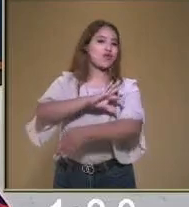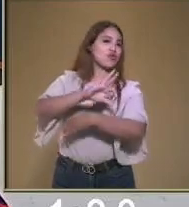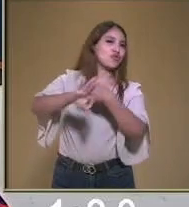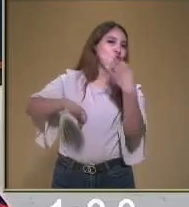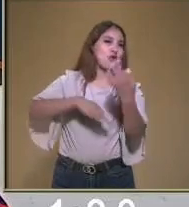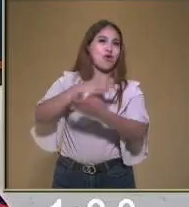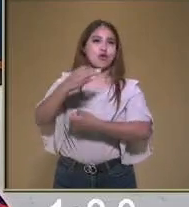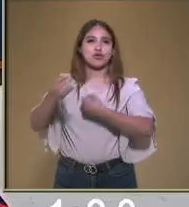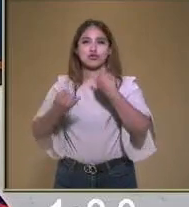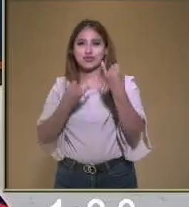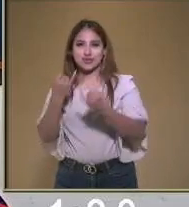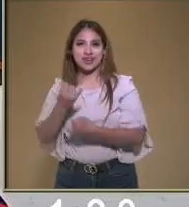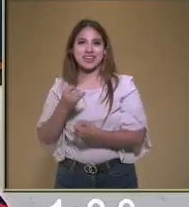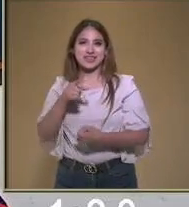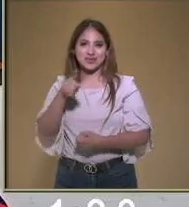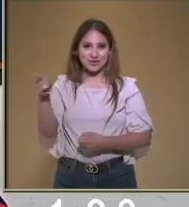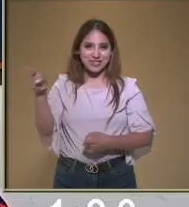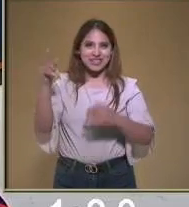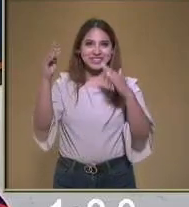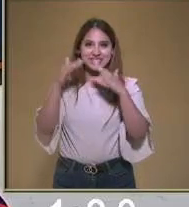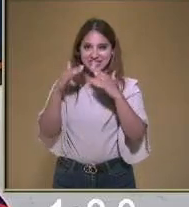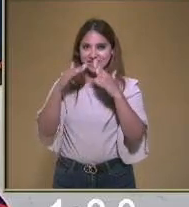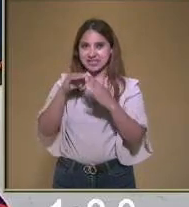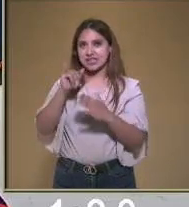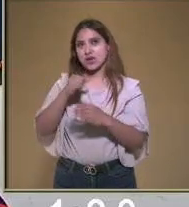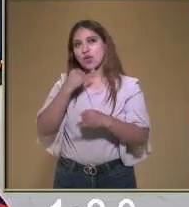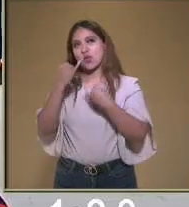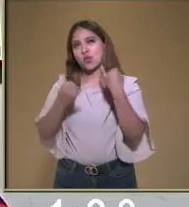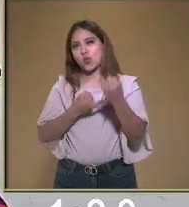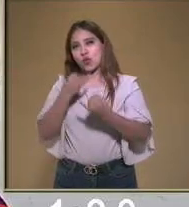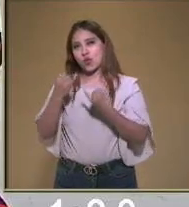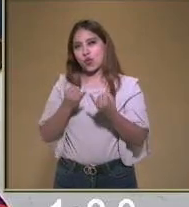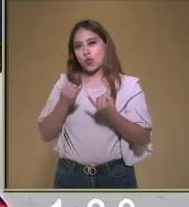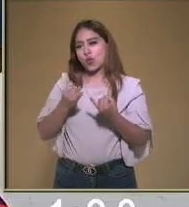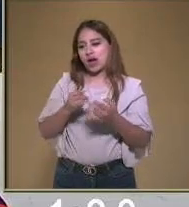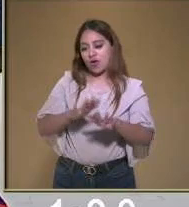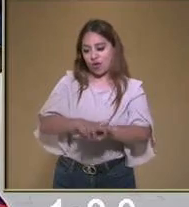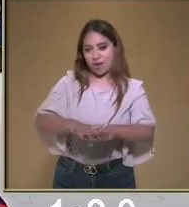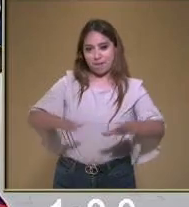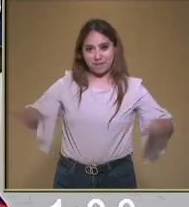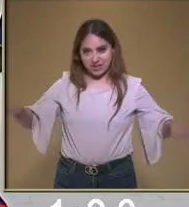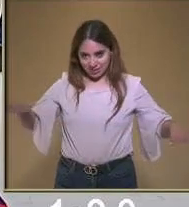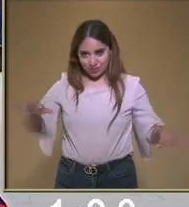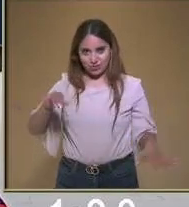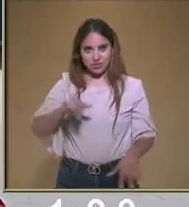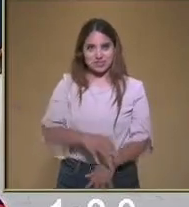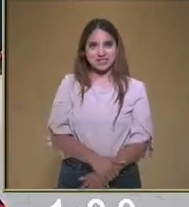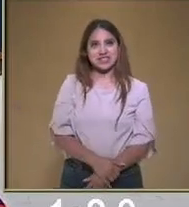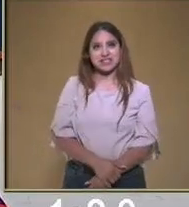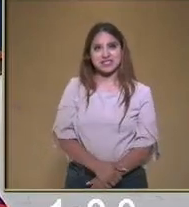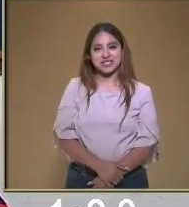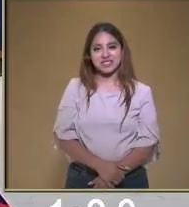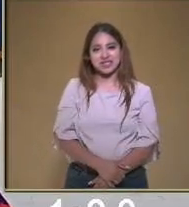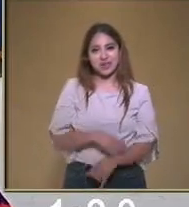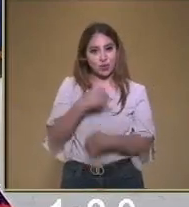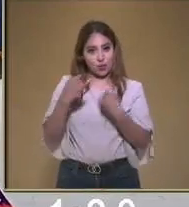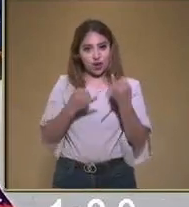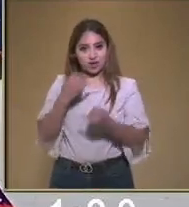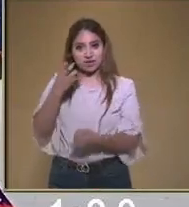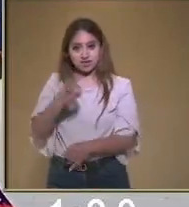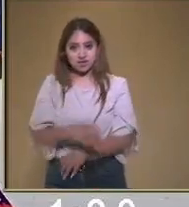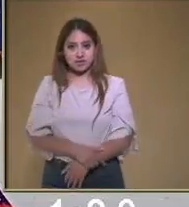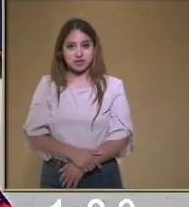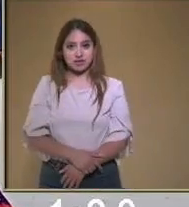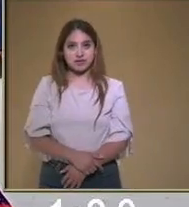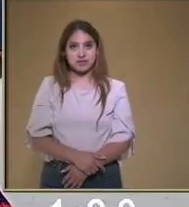en casita, ¿verdad? Es un juego de mesa, pero en esta ocasión va a ser un juego de piso. Y el juego de las serpientes y escaleras